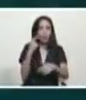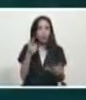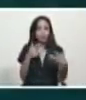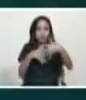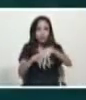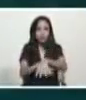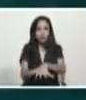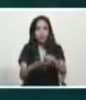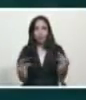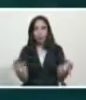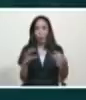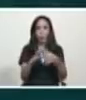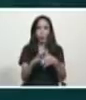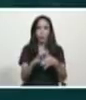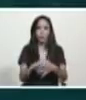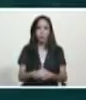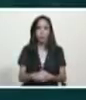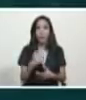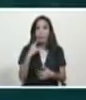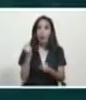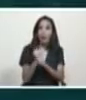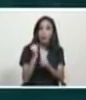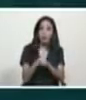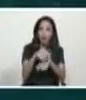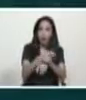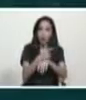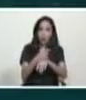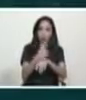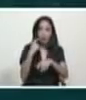articulador para la acción de gobierno,